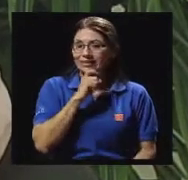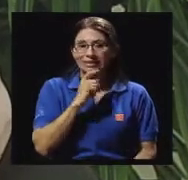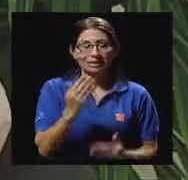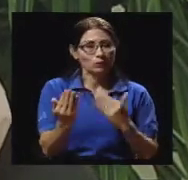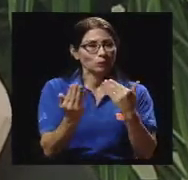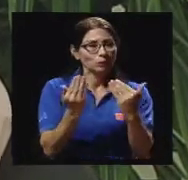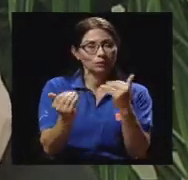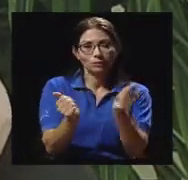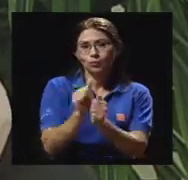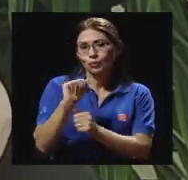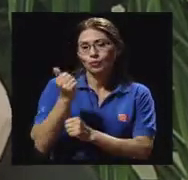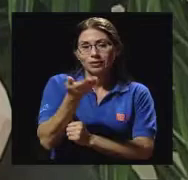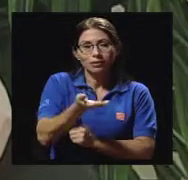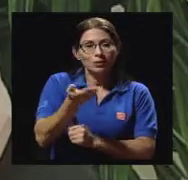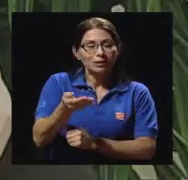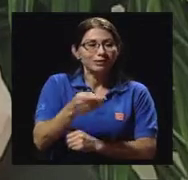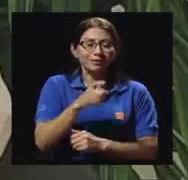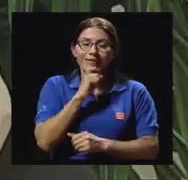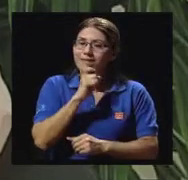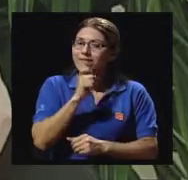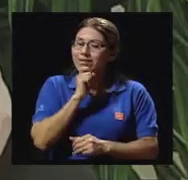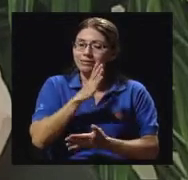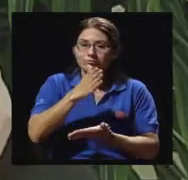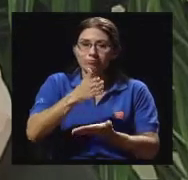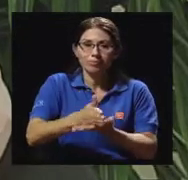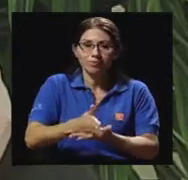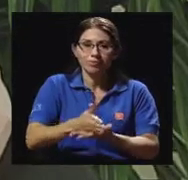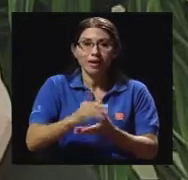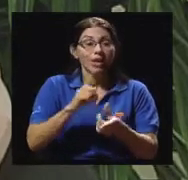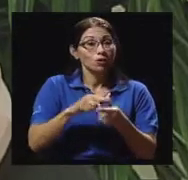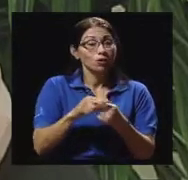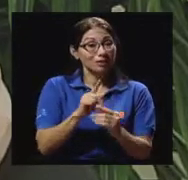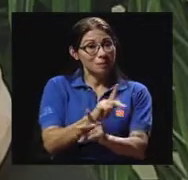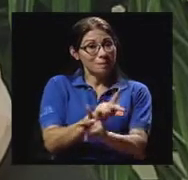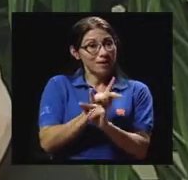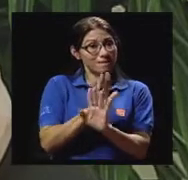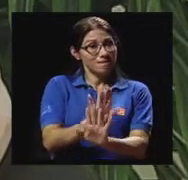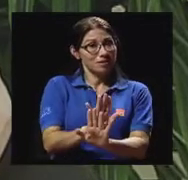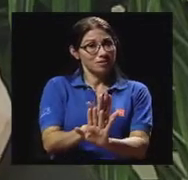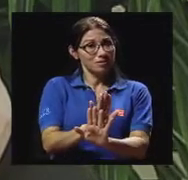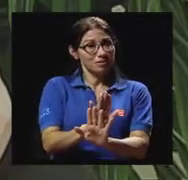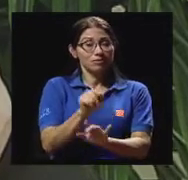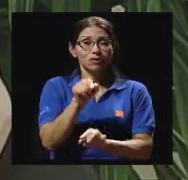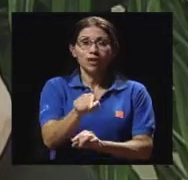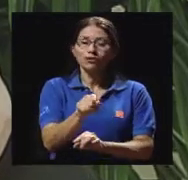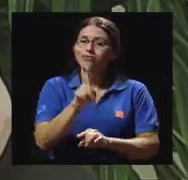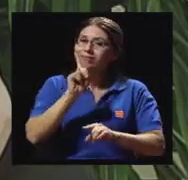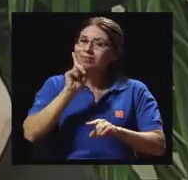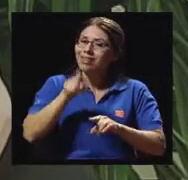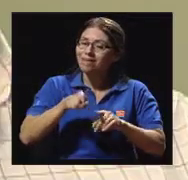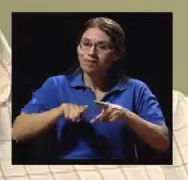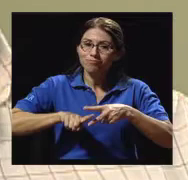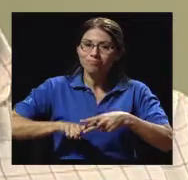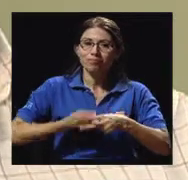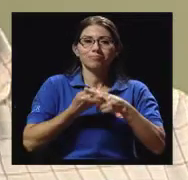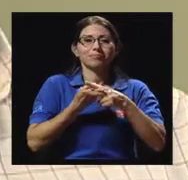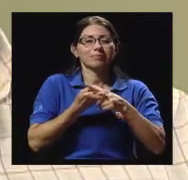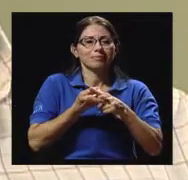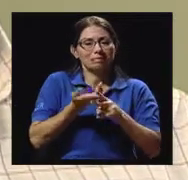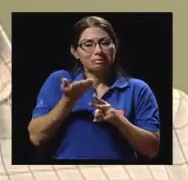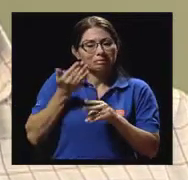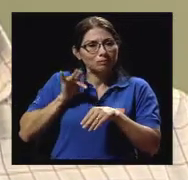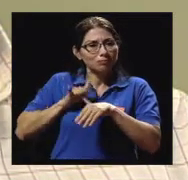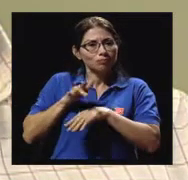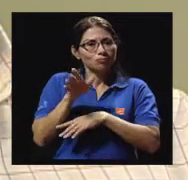probablemente dejar cualquier otra droga ilícita. Entonces, esa prevención de las drogas más dañinas hay que hacerla desde el inicio. O sea, desde el inicio hay